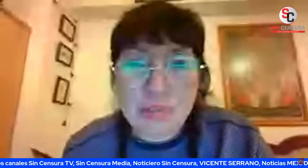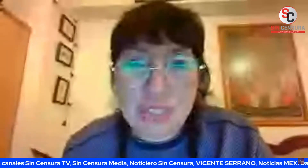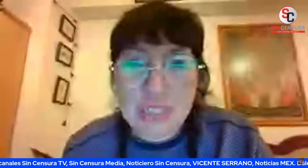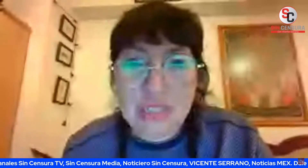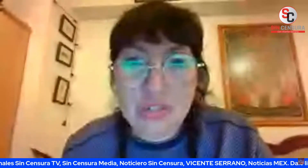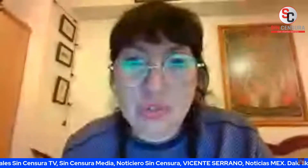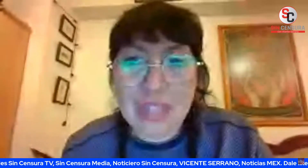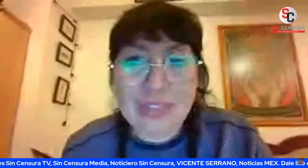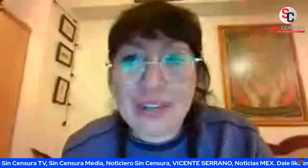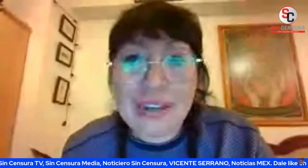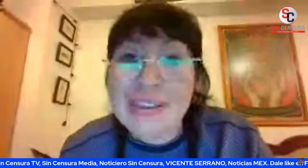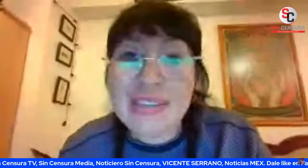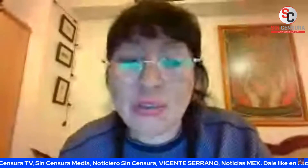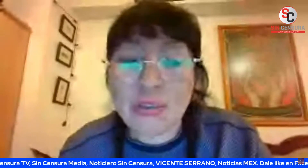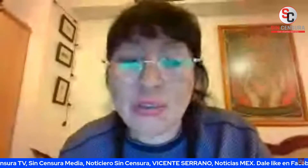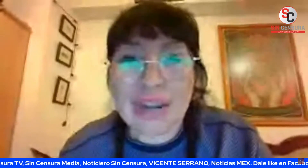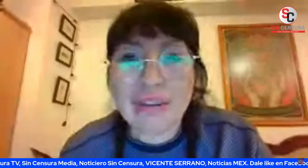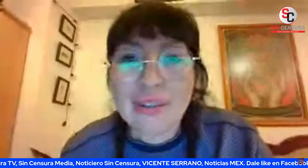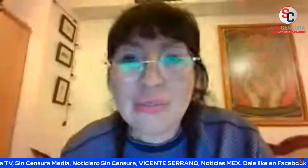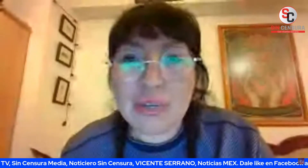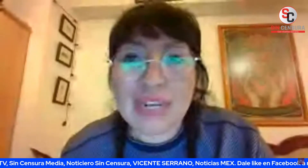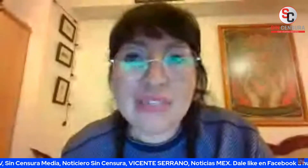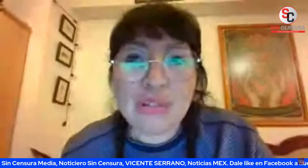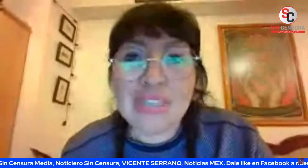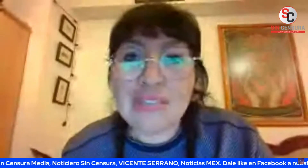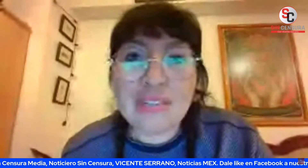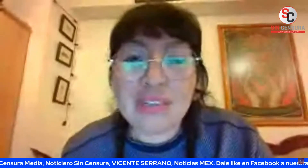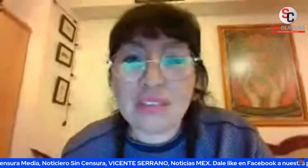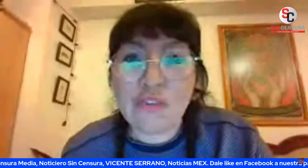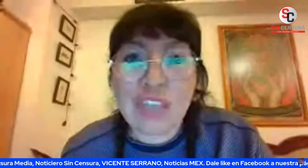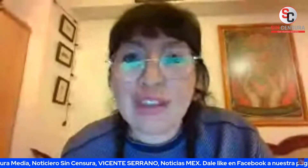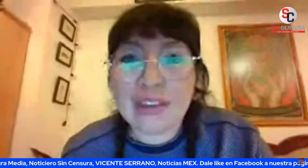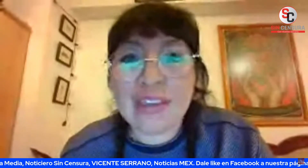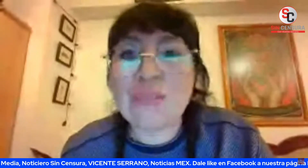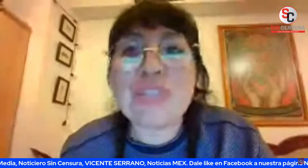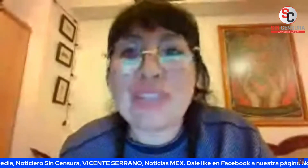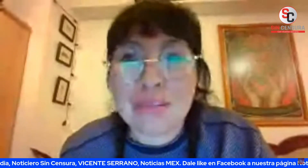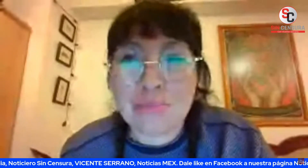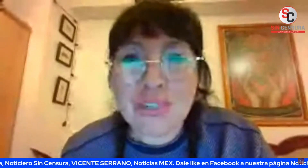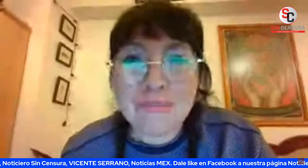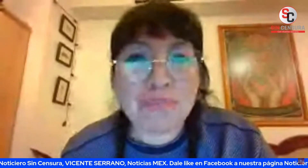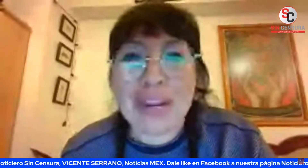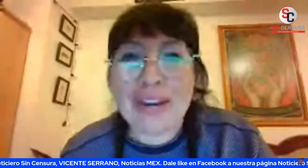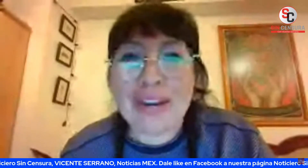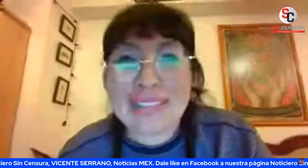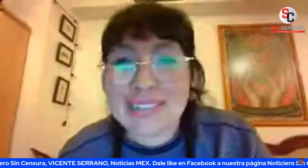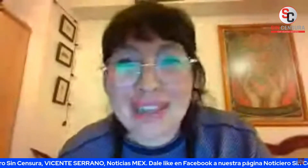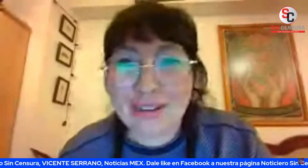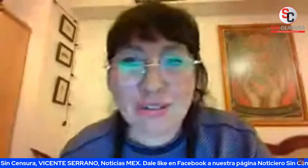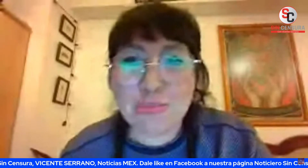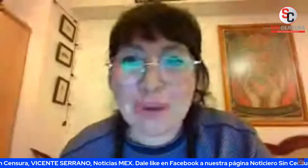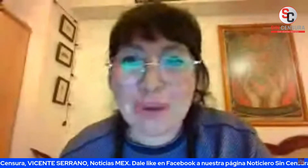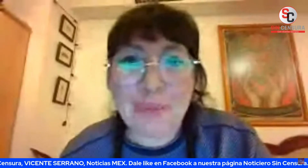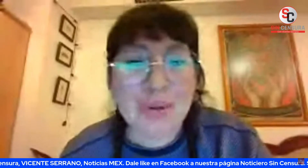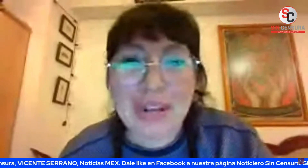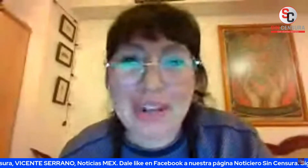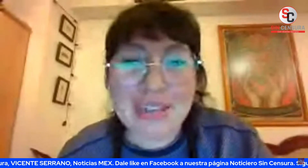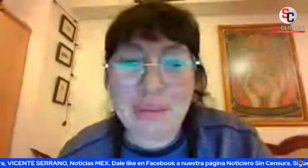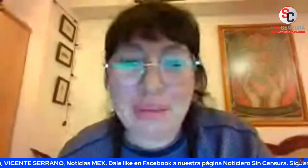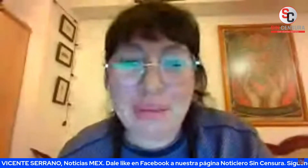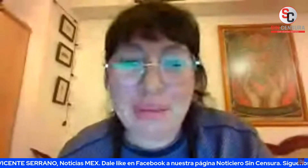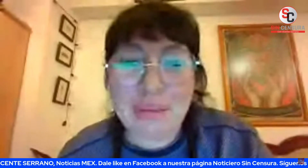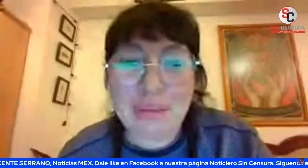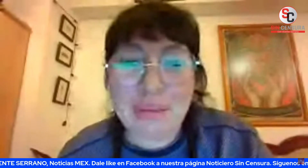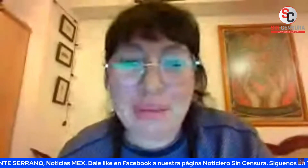total, porque las audiencias identifican que aquí no estamos para enriquecernos, para comprar una casa en Miami, ni mucho menos, sino